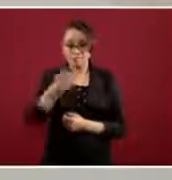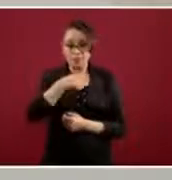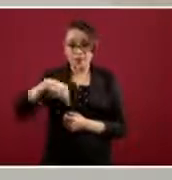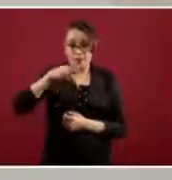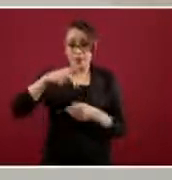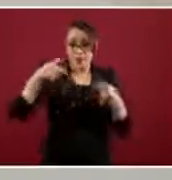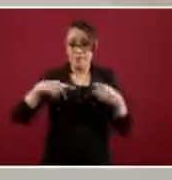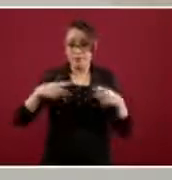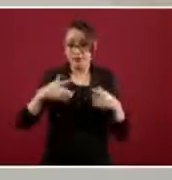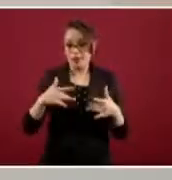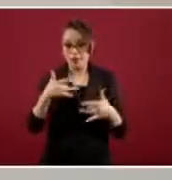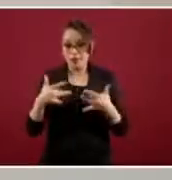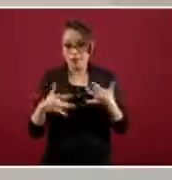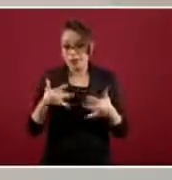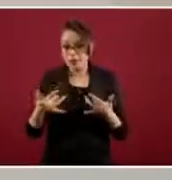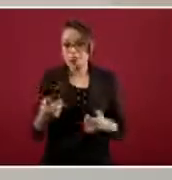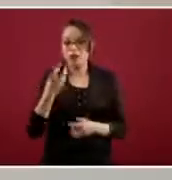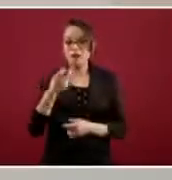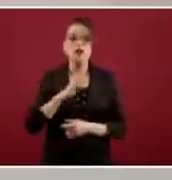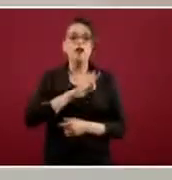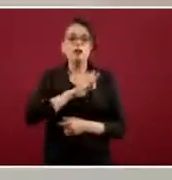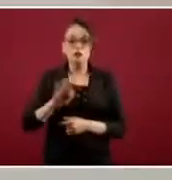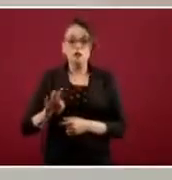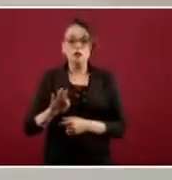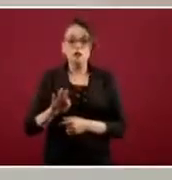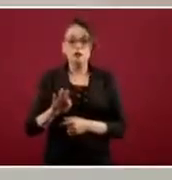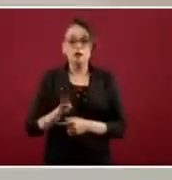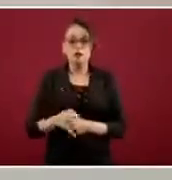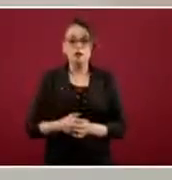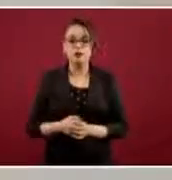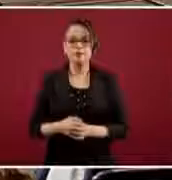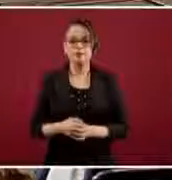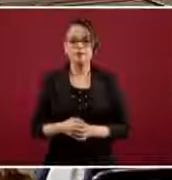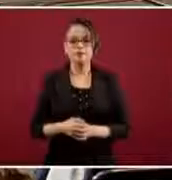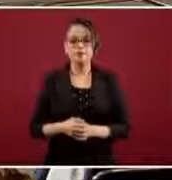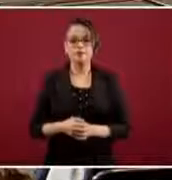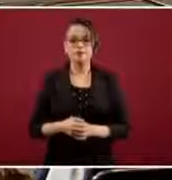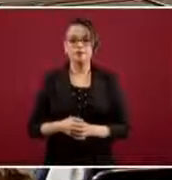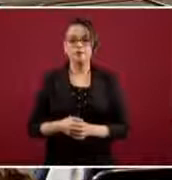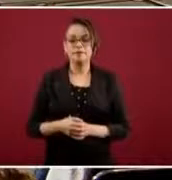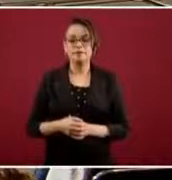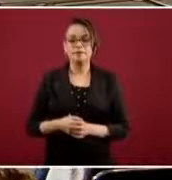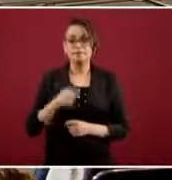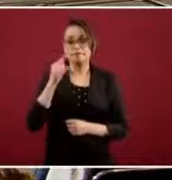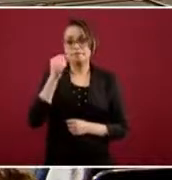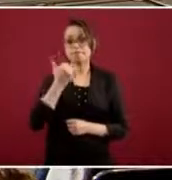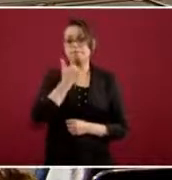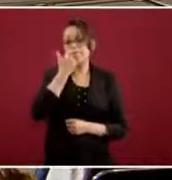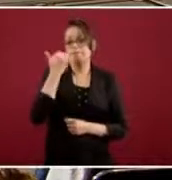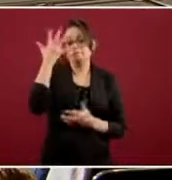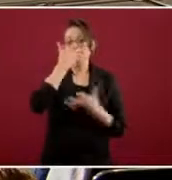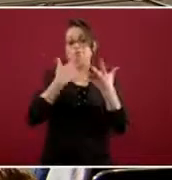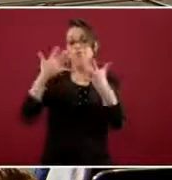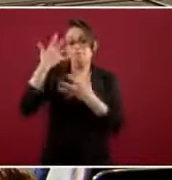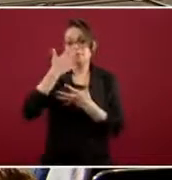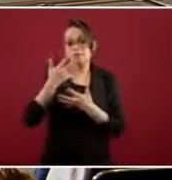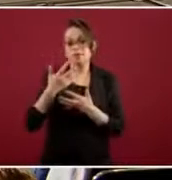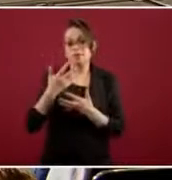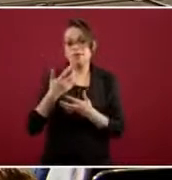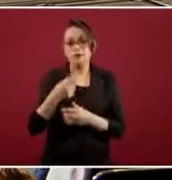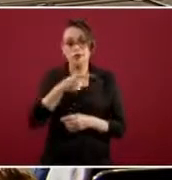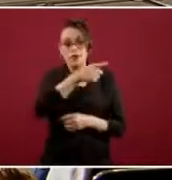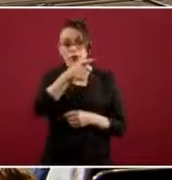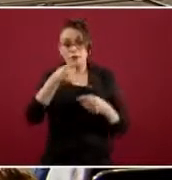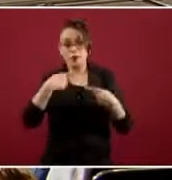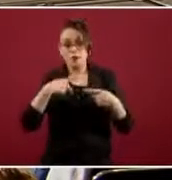humanas, pueden llevarnos a confundir y a ver al otro como extraño